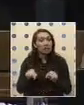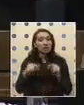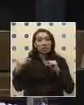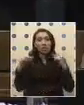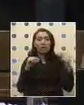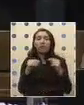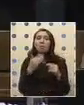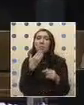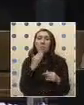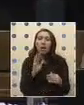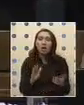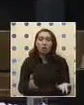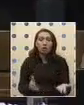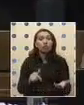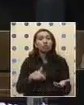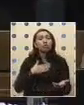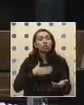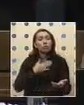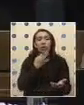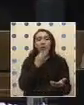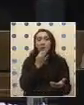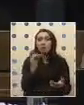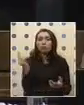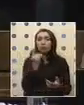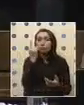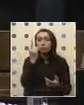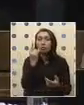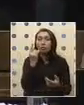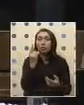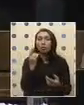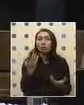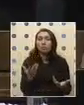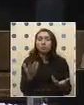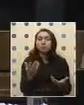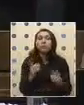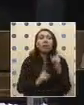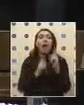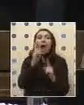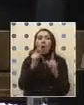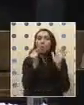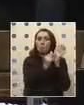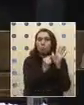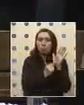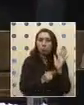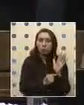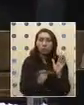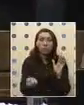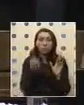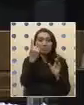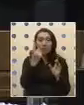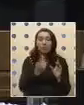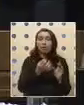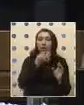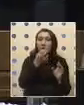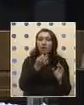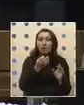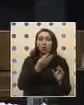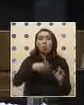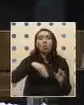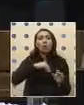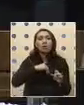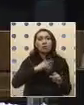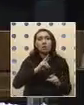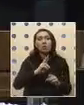este debate podría ser mucho mejor. Yo quiero referirme solamente a algunos puntos. Lo primero es plantear nuestra